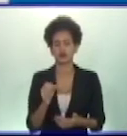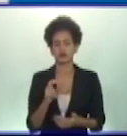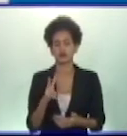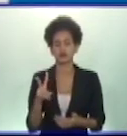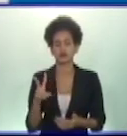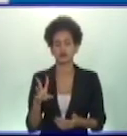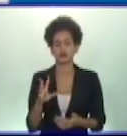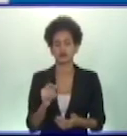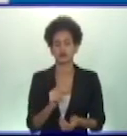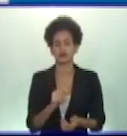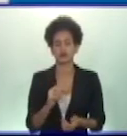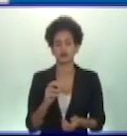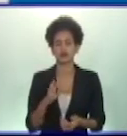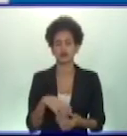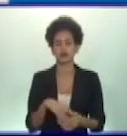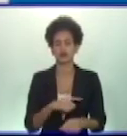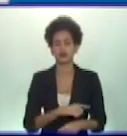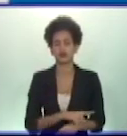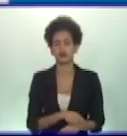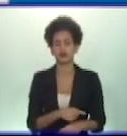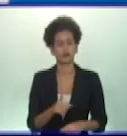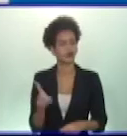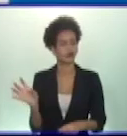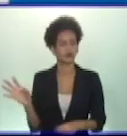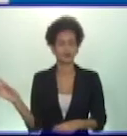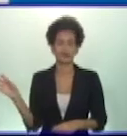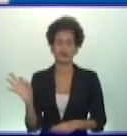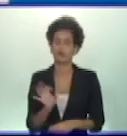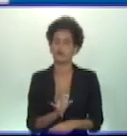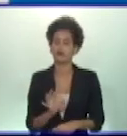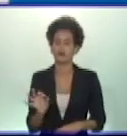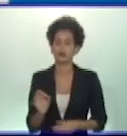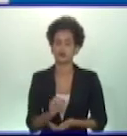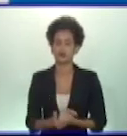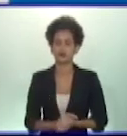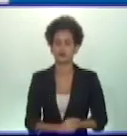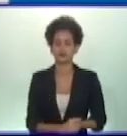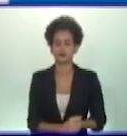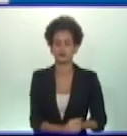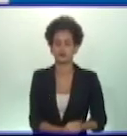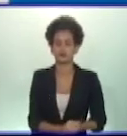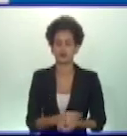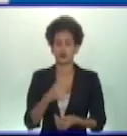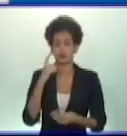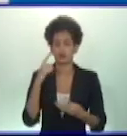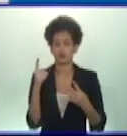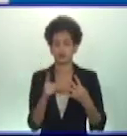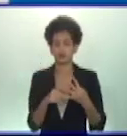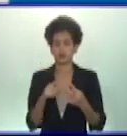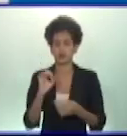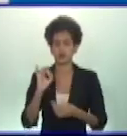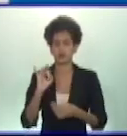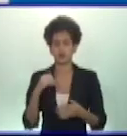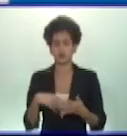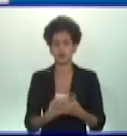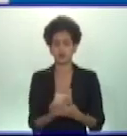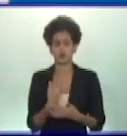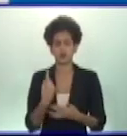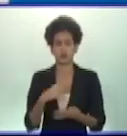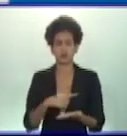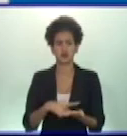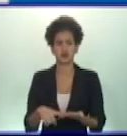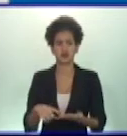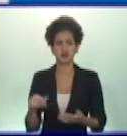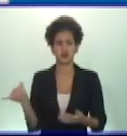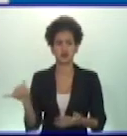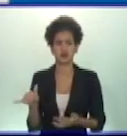no puede tener un minuto. Ese tampoco es igual a una semana. Veamos acá 7 días. Una semana es igual a 7